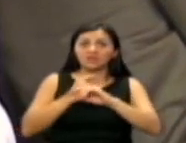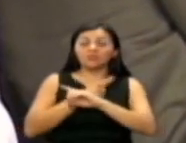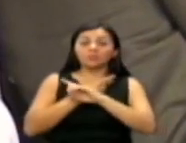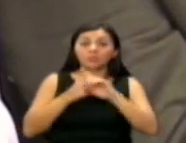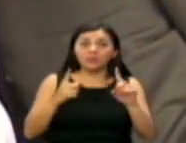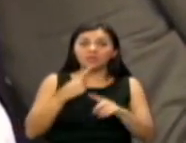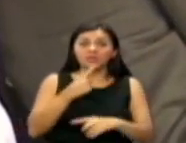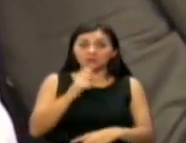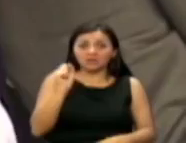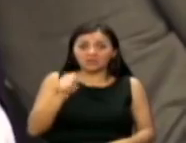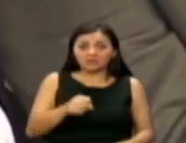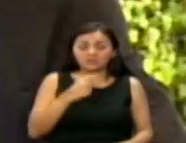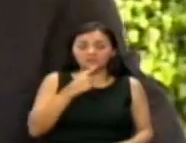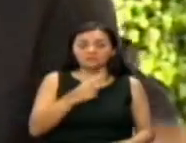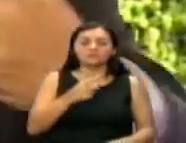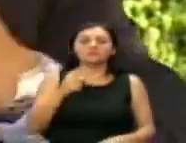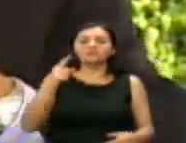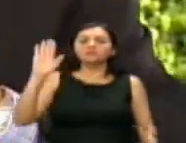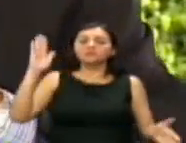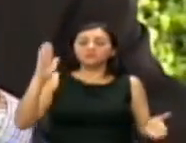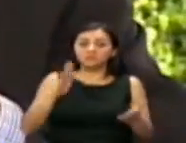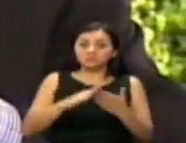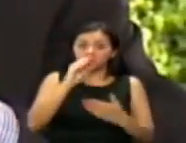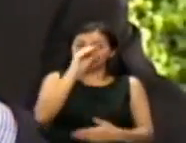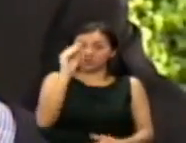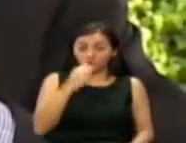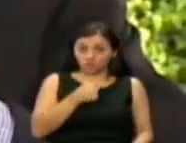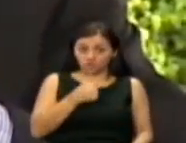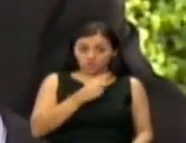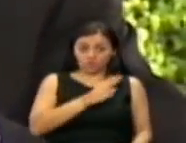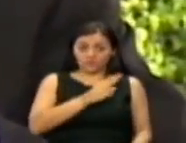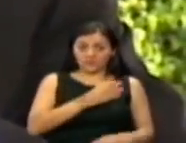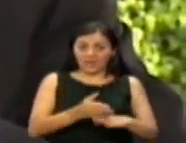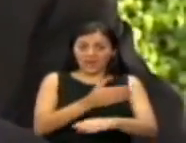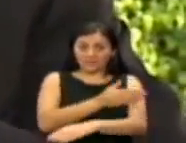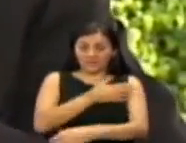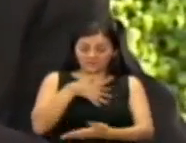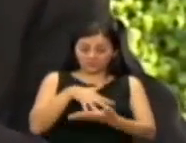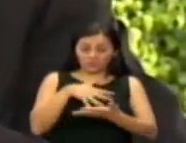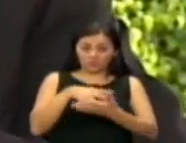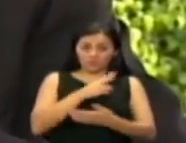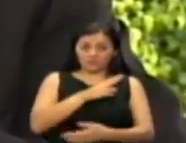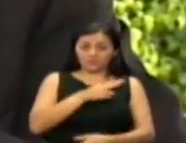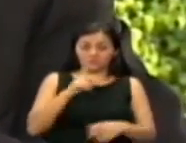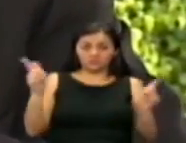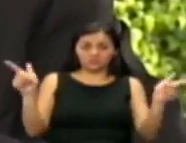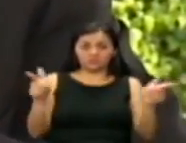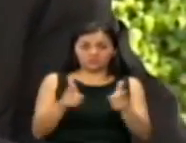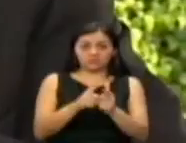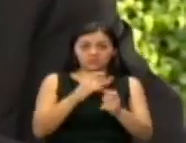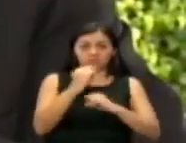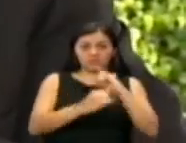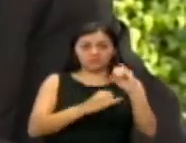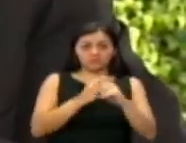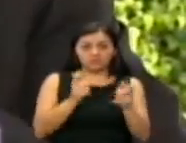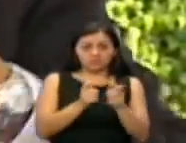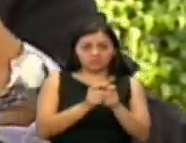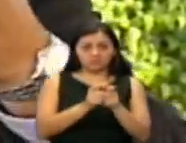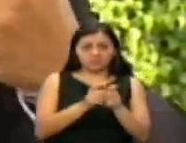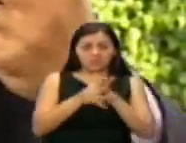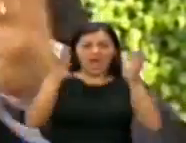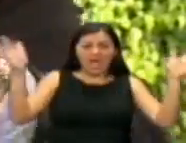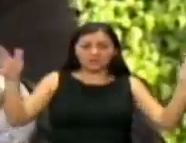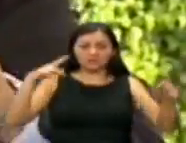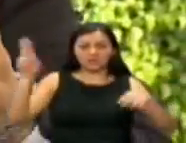le podría decir que la menor proporción, en mi universidad donde yo estudié, de lejos, la menor proporción eran norteamericanos, pero